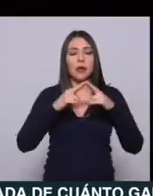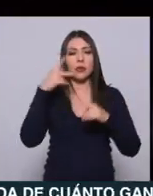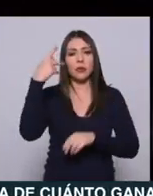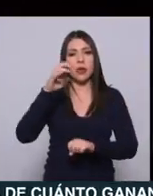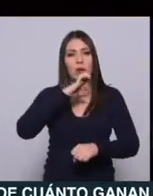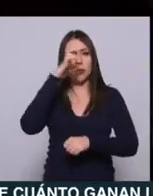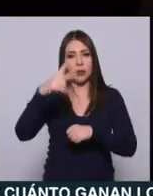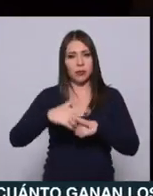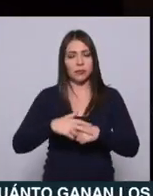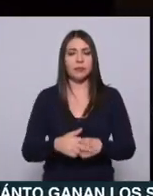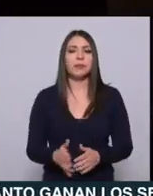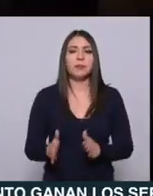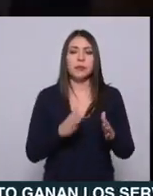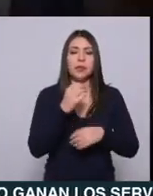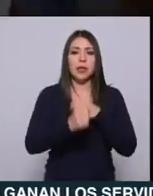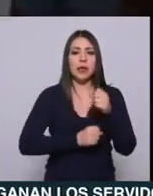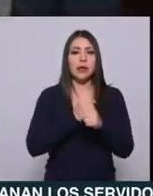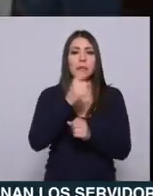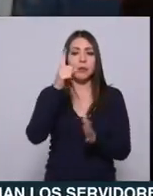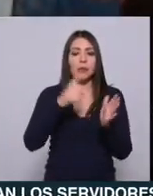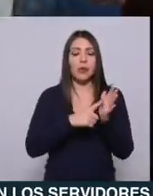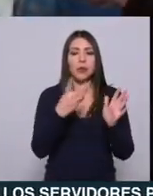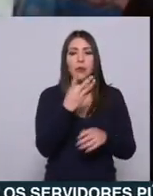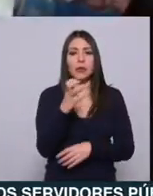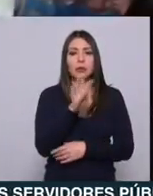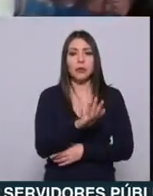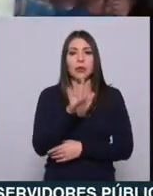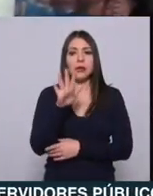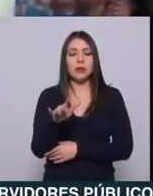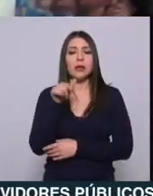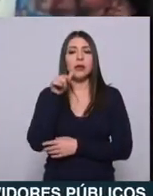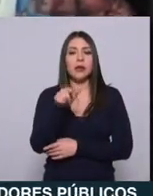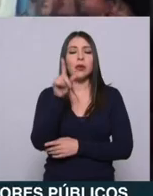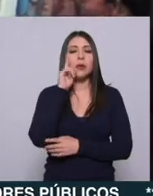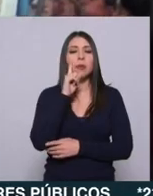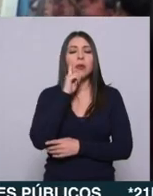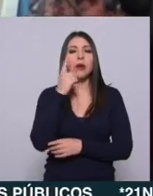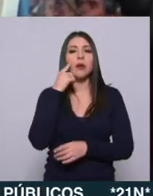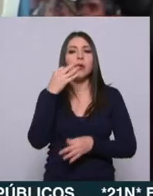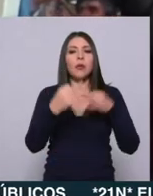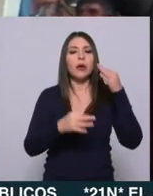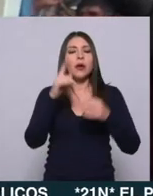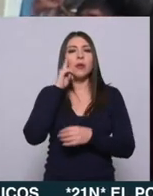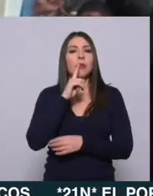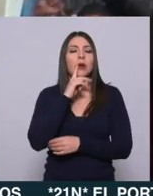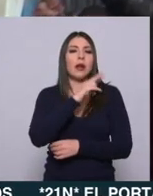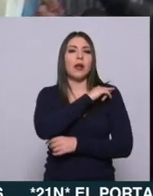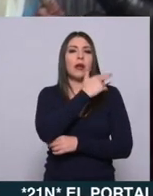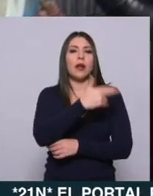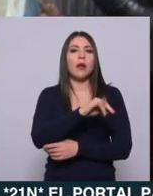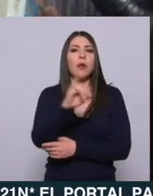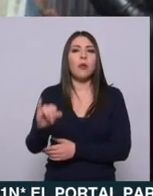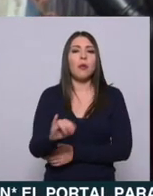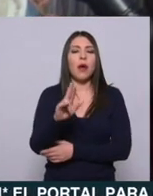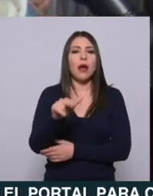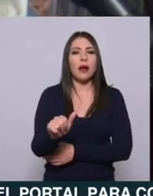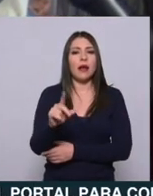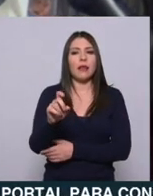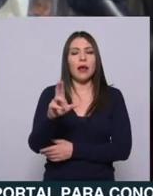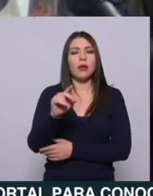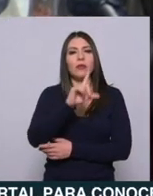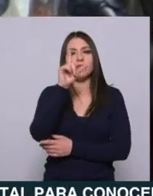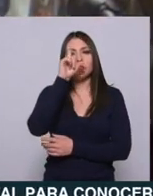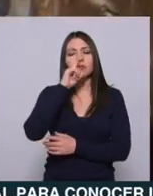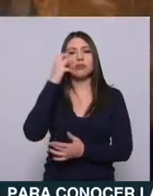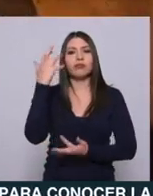En 1455 se llevó a cabo el juicio póstumo de la heroína francesa Juana de Arco, quien murió en la hoguera en 1431